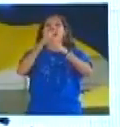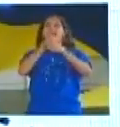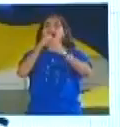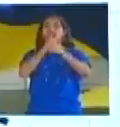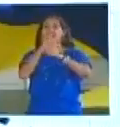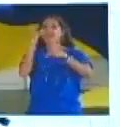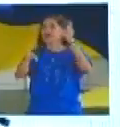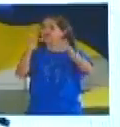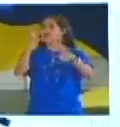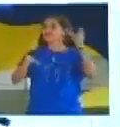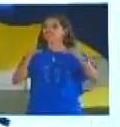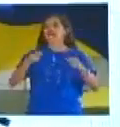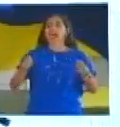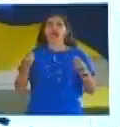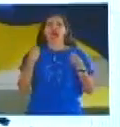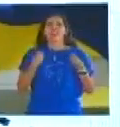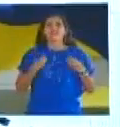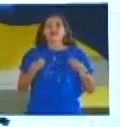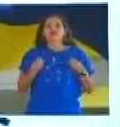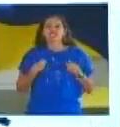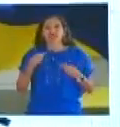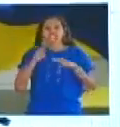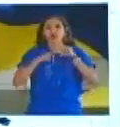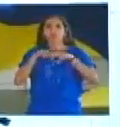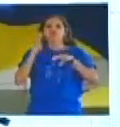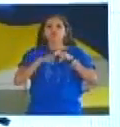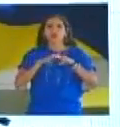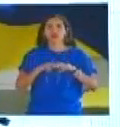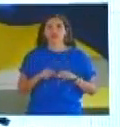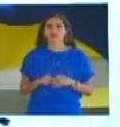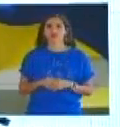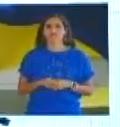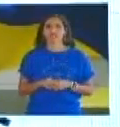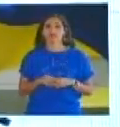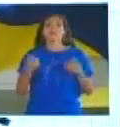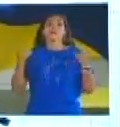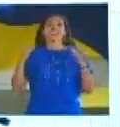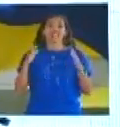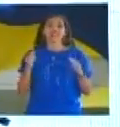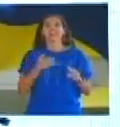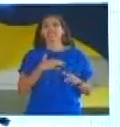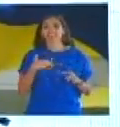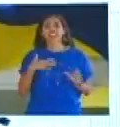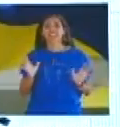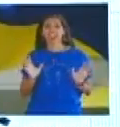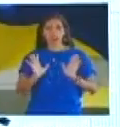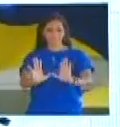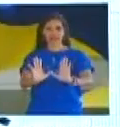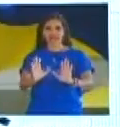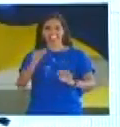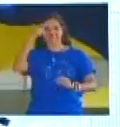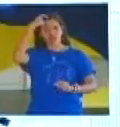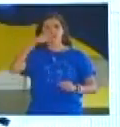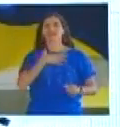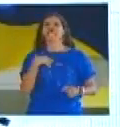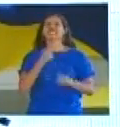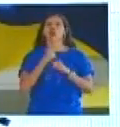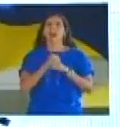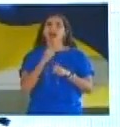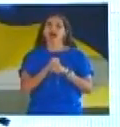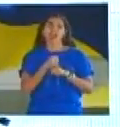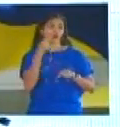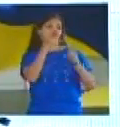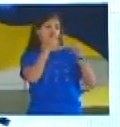a vivir, a hacer, a construir. Mientras ellos quieren parar, el pueblo quiere trabajar. Mientras